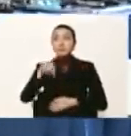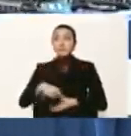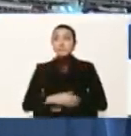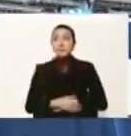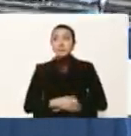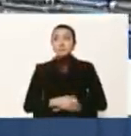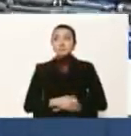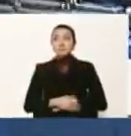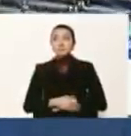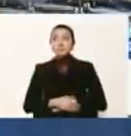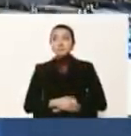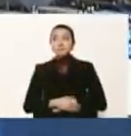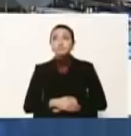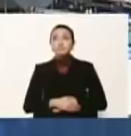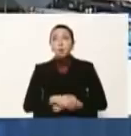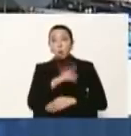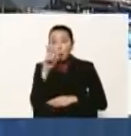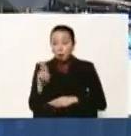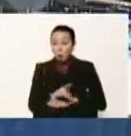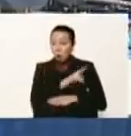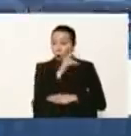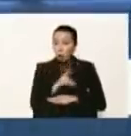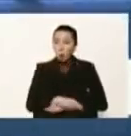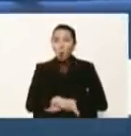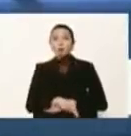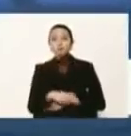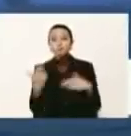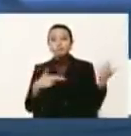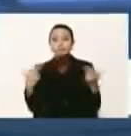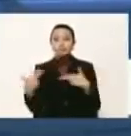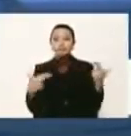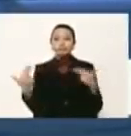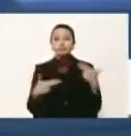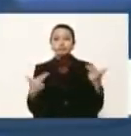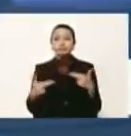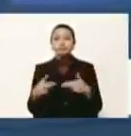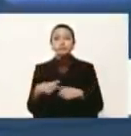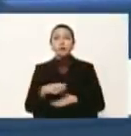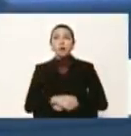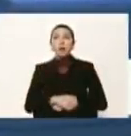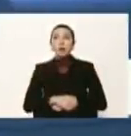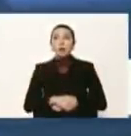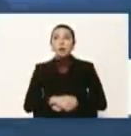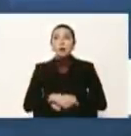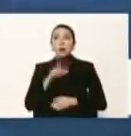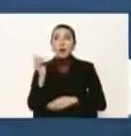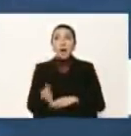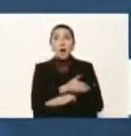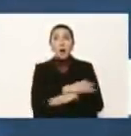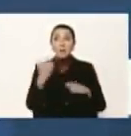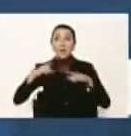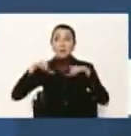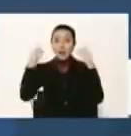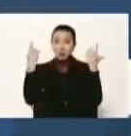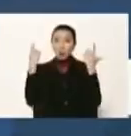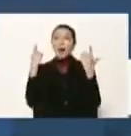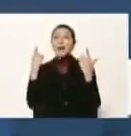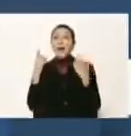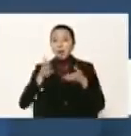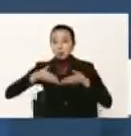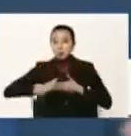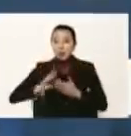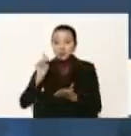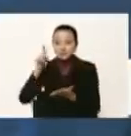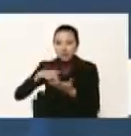armas R-15 fueron utilizadas por los mercenarios que neutralizamos en Macuto cuando intentaron ingresar a nuestro